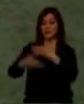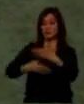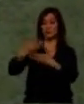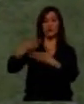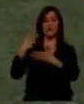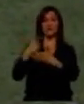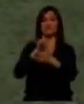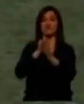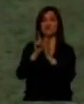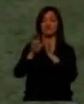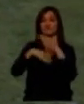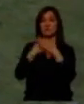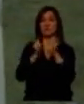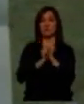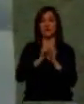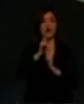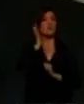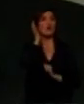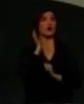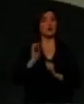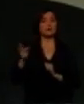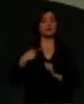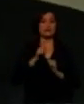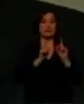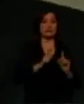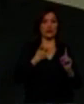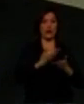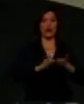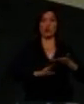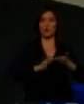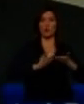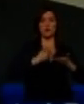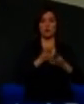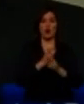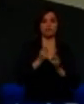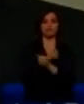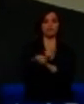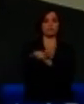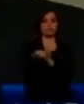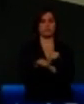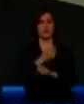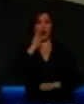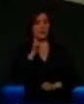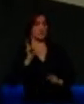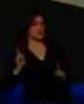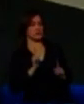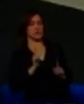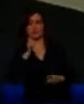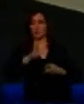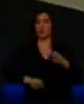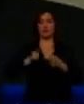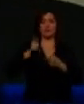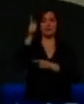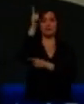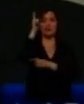Orlando P. debe estar alejado porque tiene una boleta de auxilio. Siendo totalmente objetivo, creo que la conducta de una persona que lidera un medio de